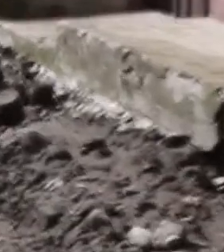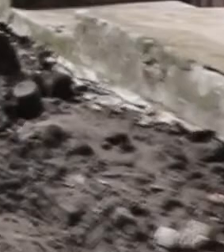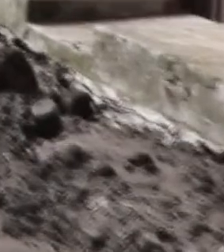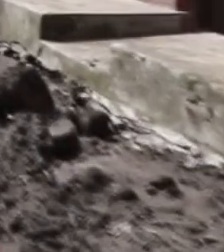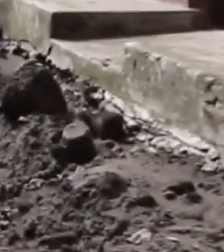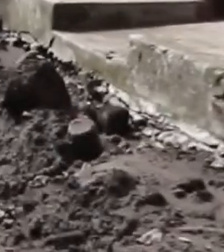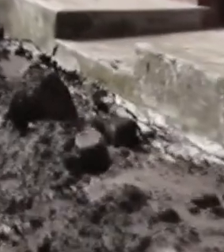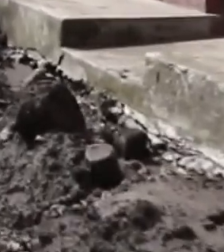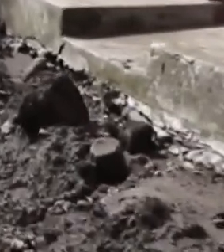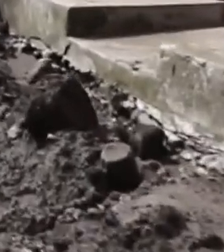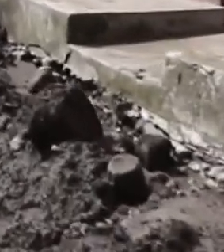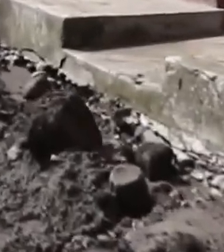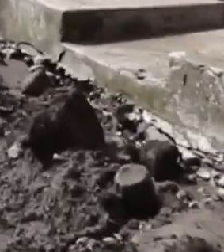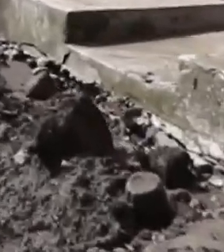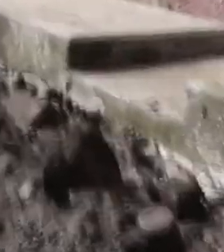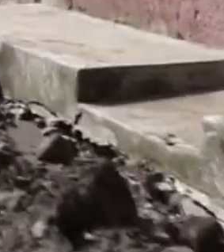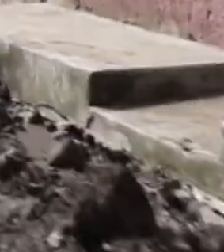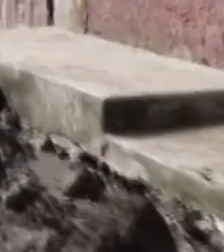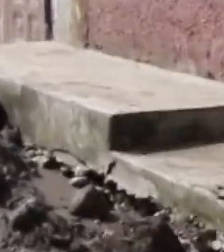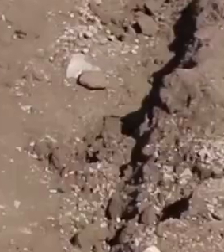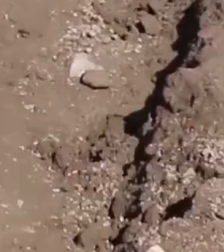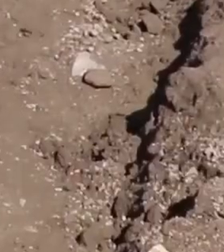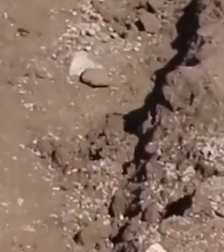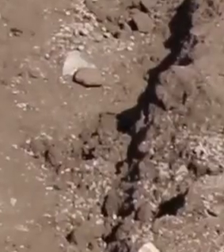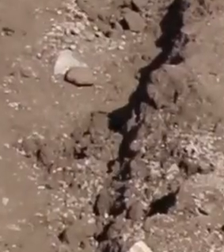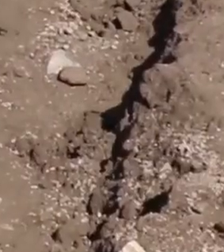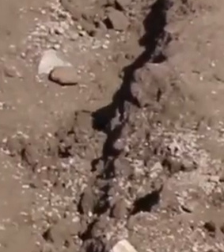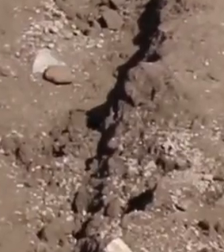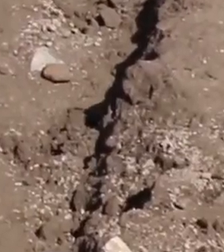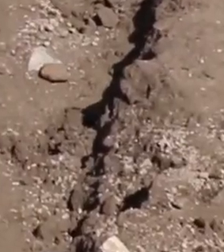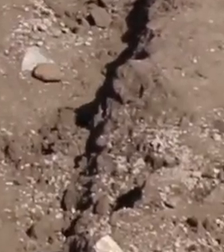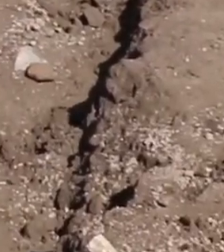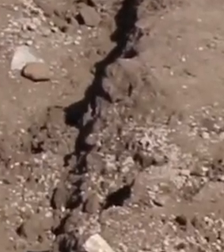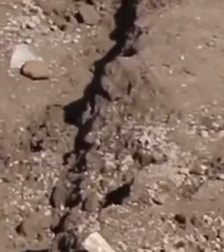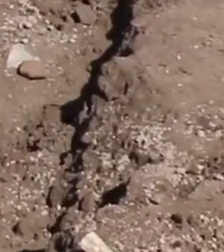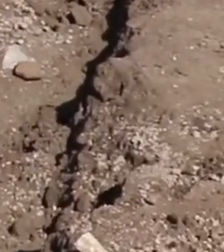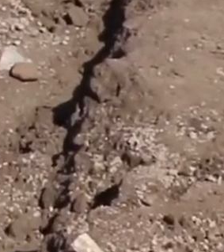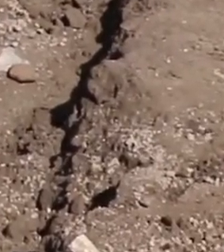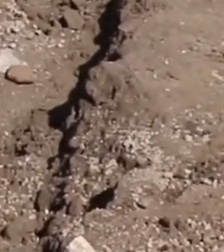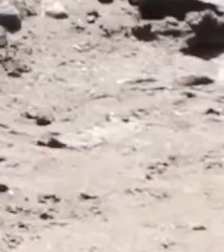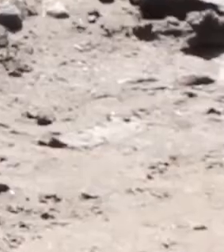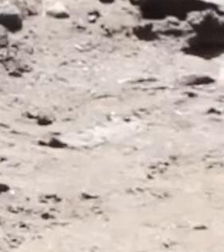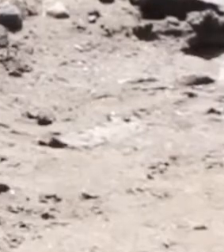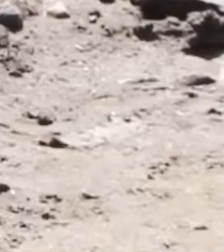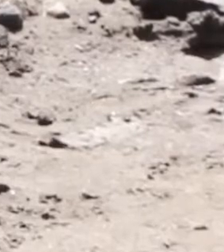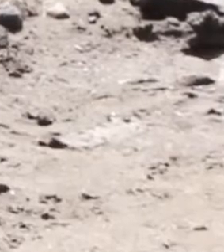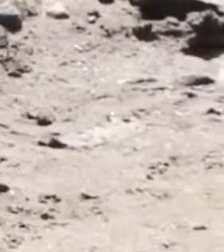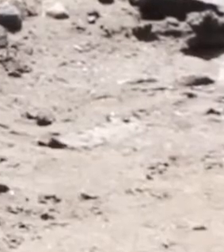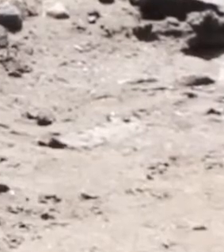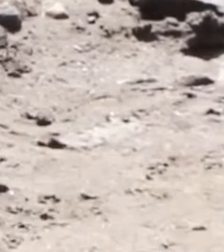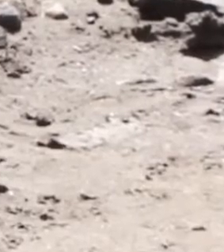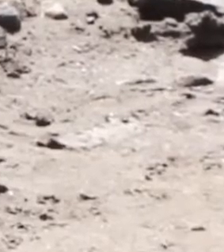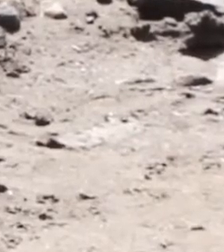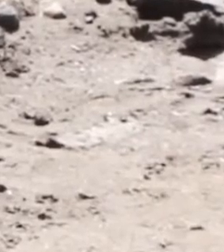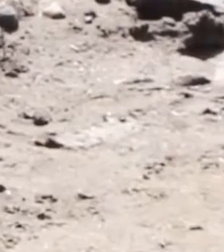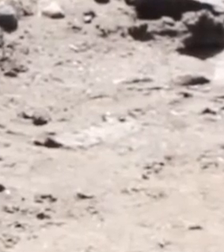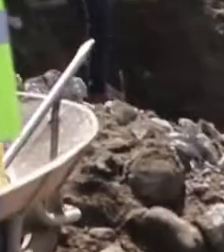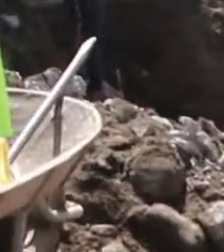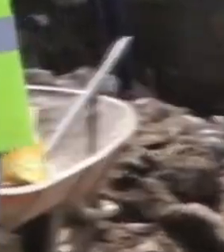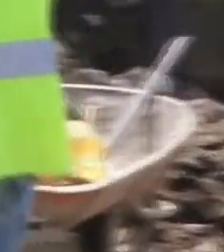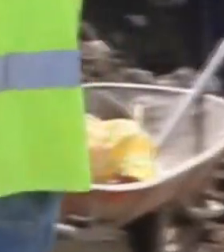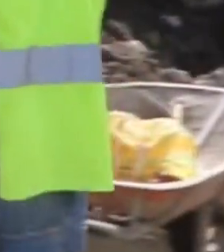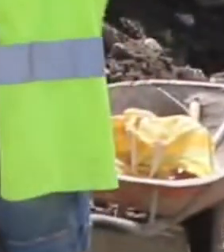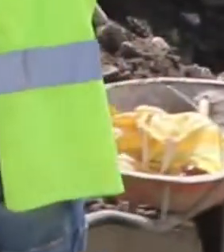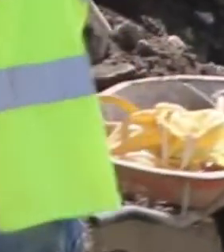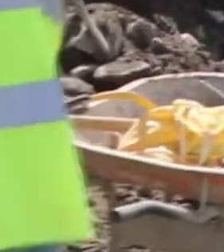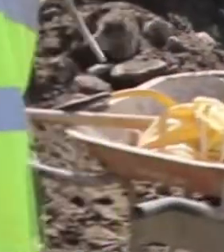Yanda, Adokinanajun, Chayyanka y Mashinata Katijun, Sandra Guevara, Shinayata, Alberto Morales, concejal Cuna,